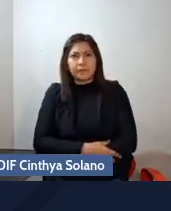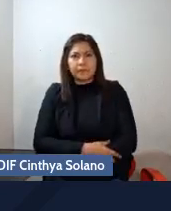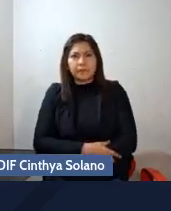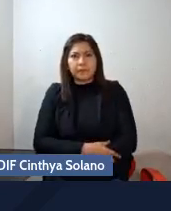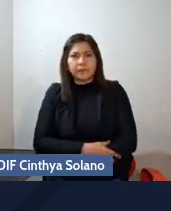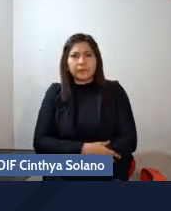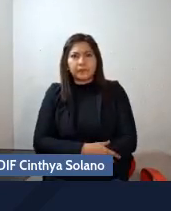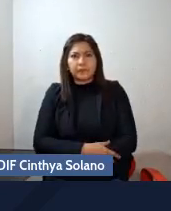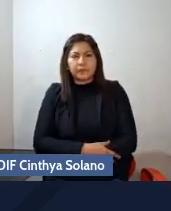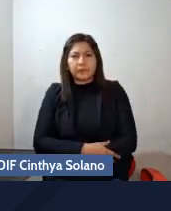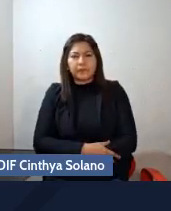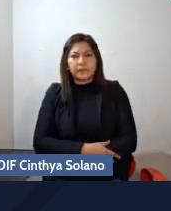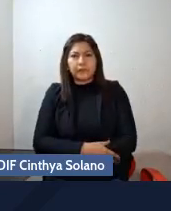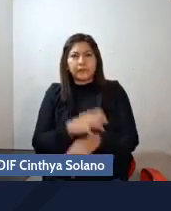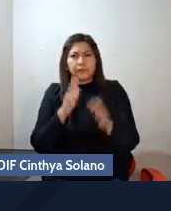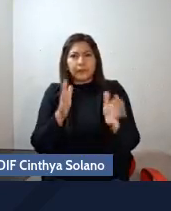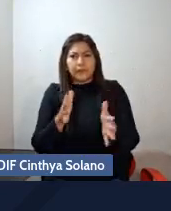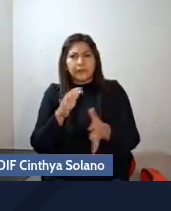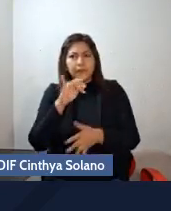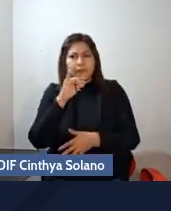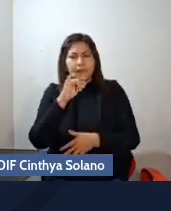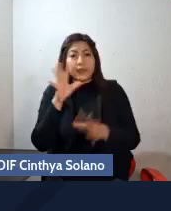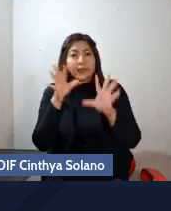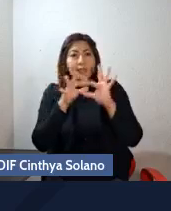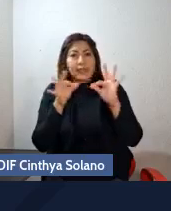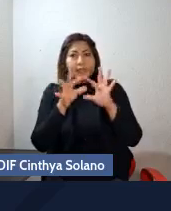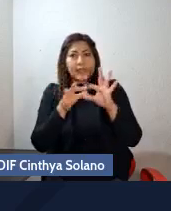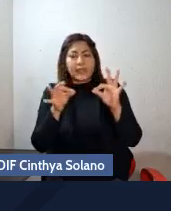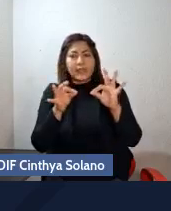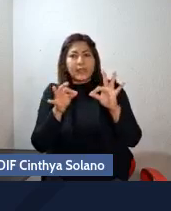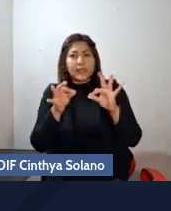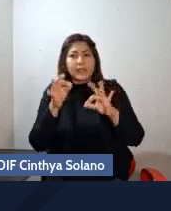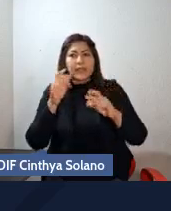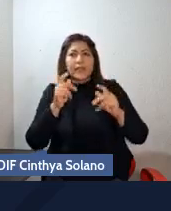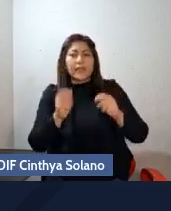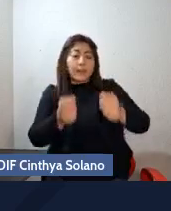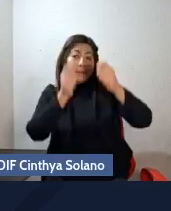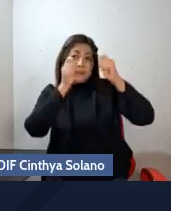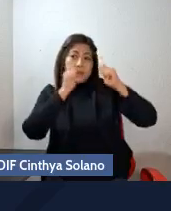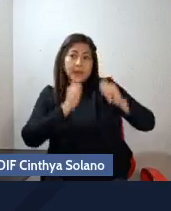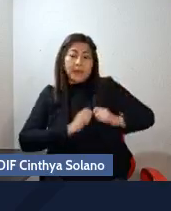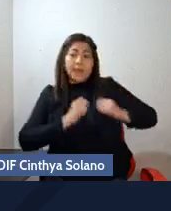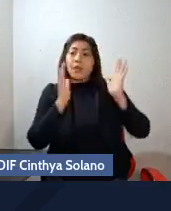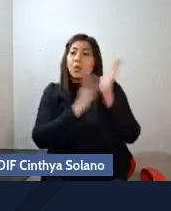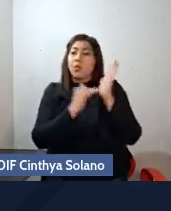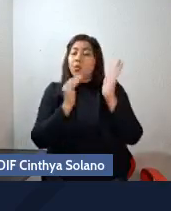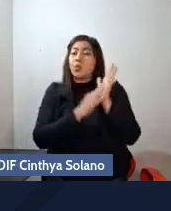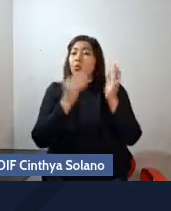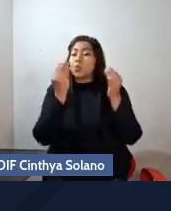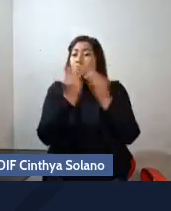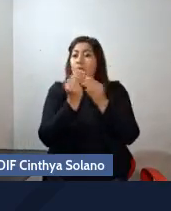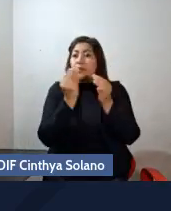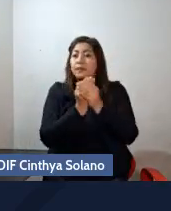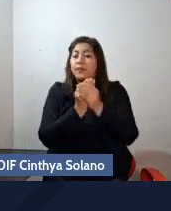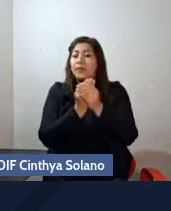No. Sí, le comentaba, a mí me pueden dejar un documento privado y a lo mejor las escrituras.